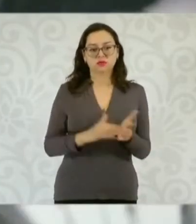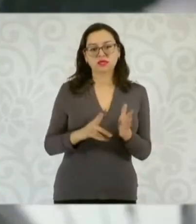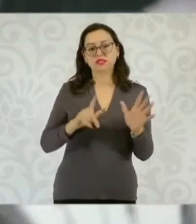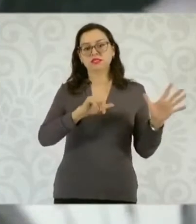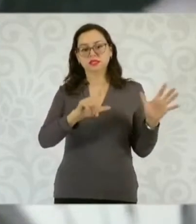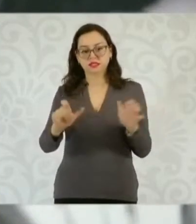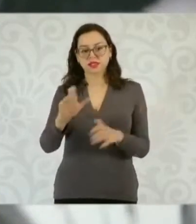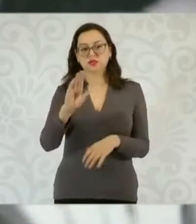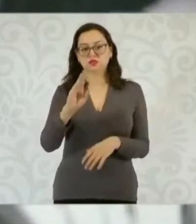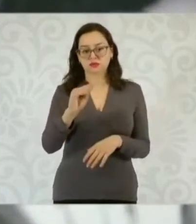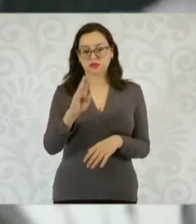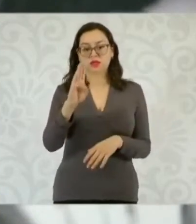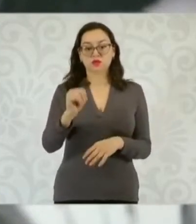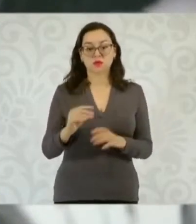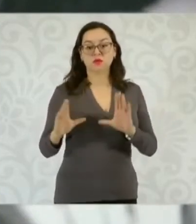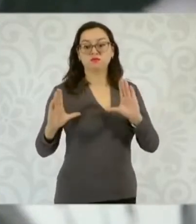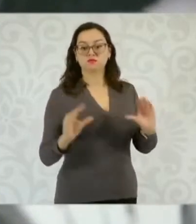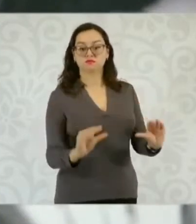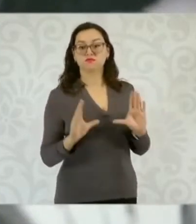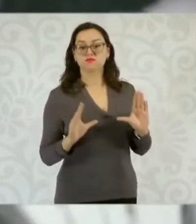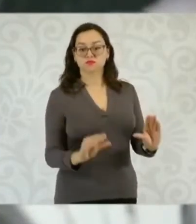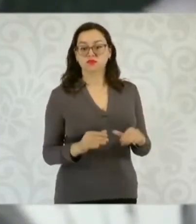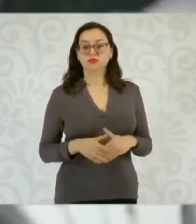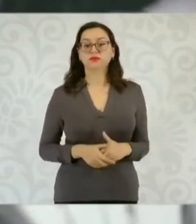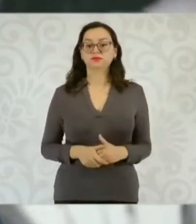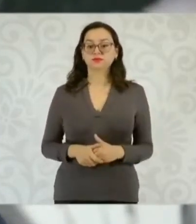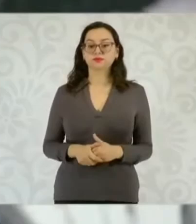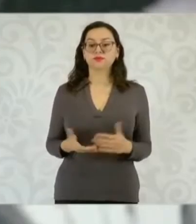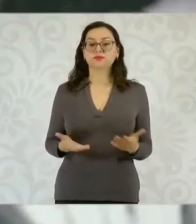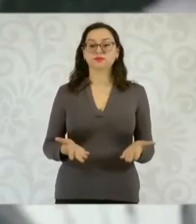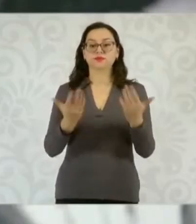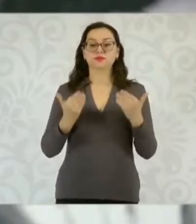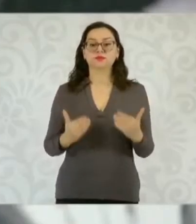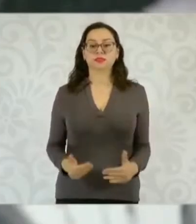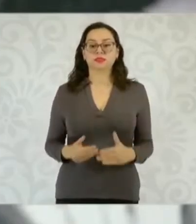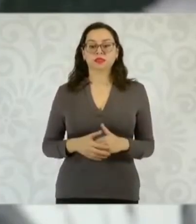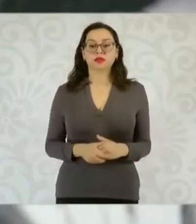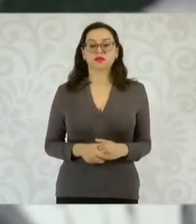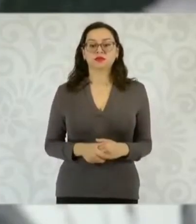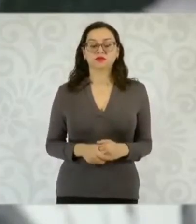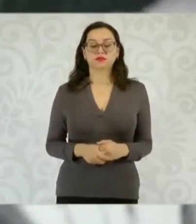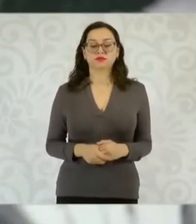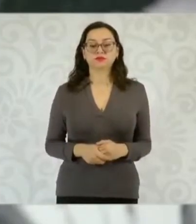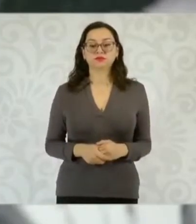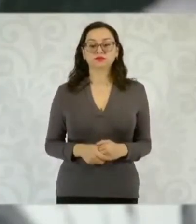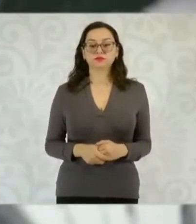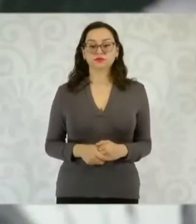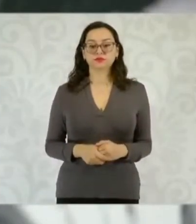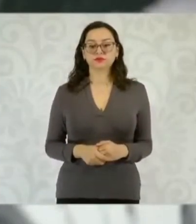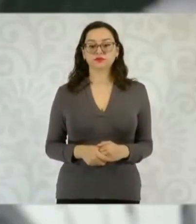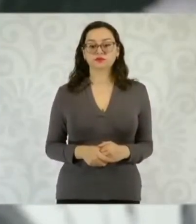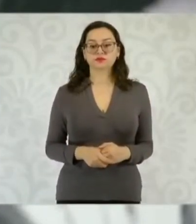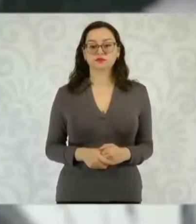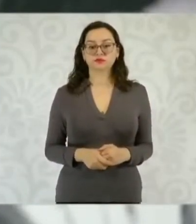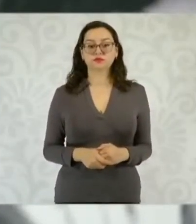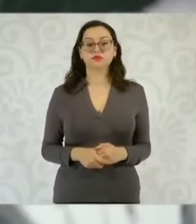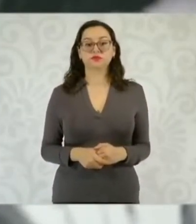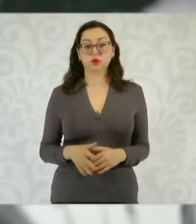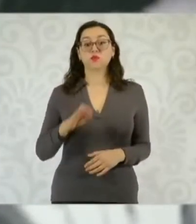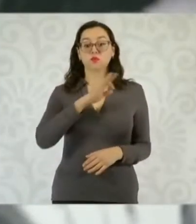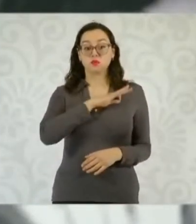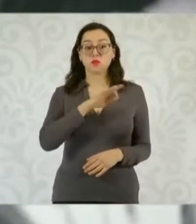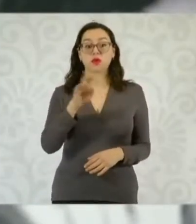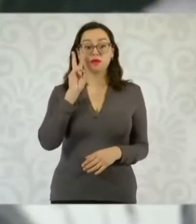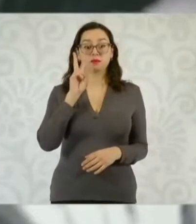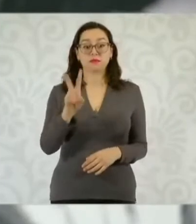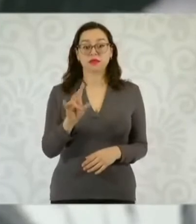18,799 es lo que estamos contemplando. ¿Sí me dan la siguiente? Esto en particular es la submuestra de cuántos están